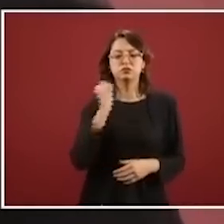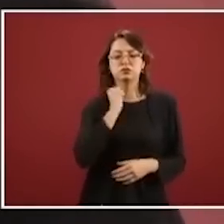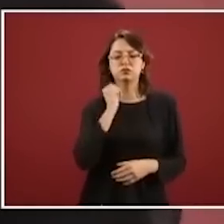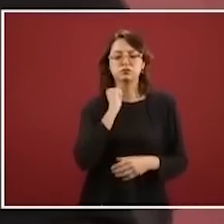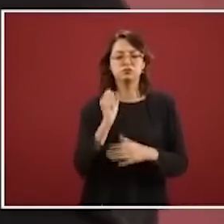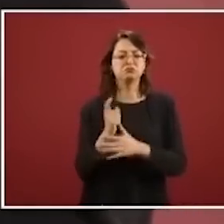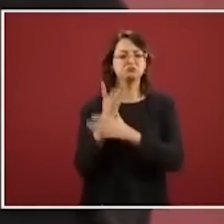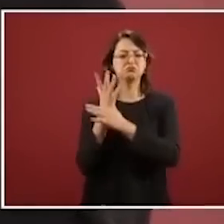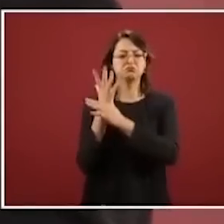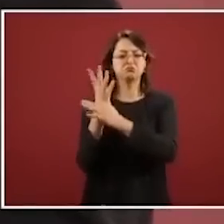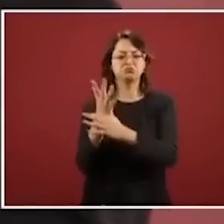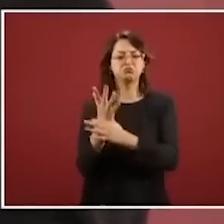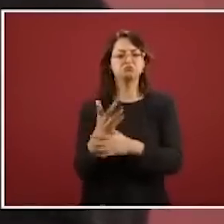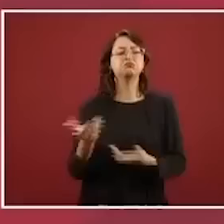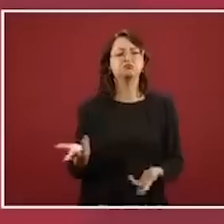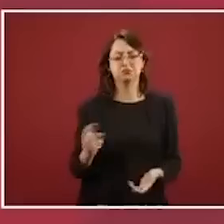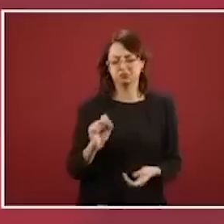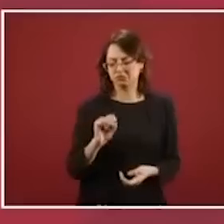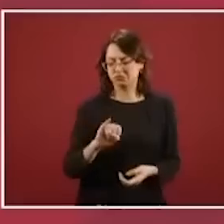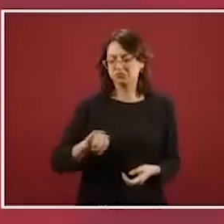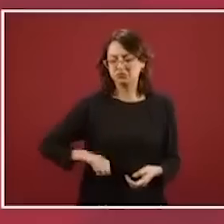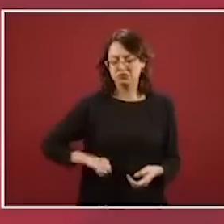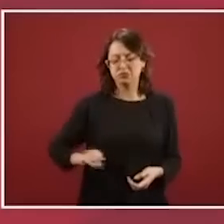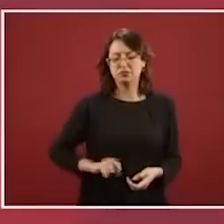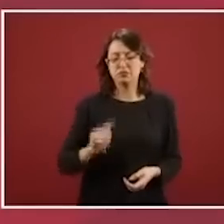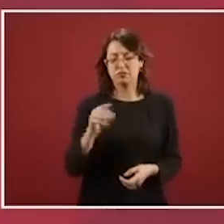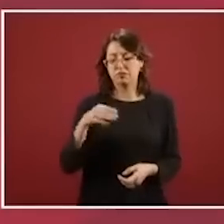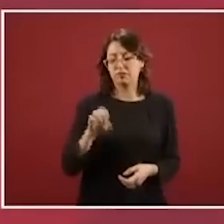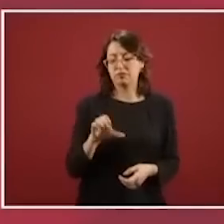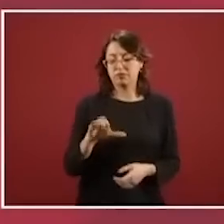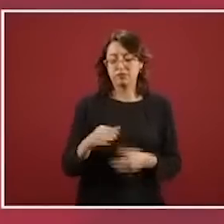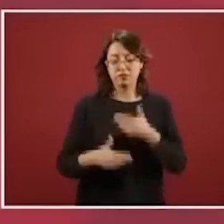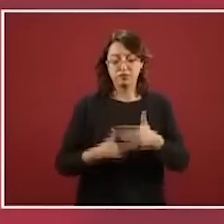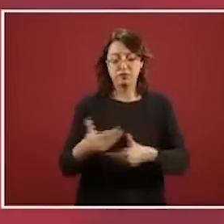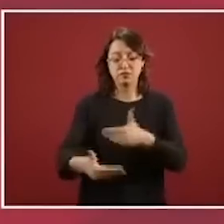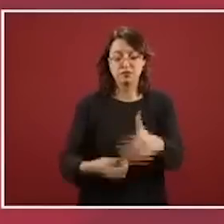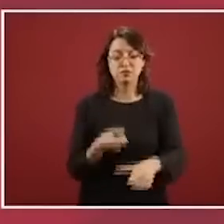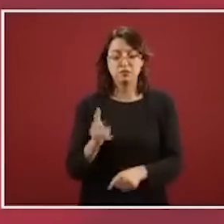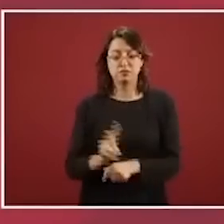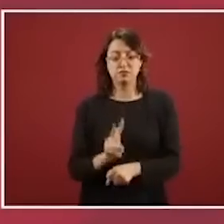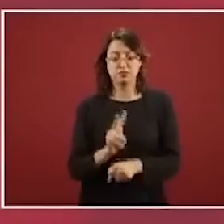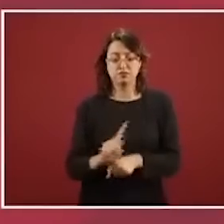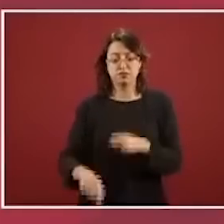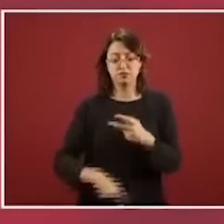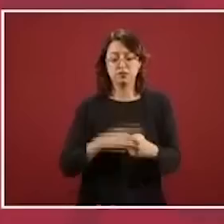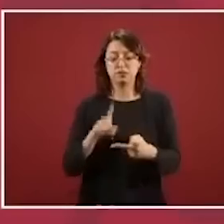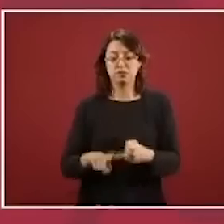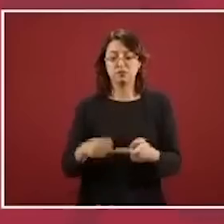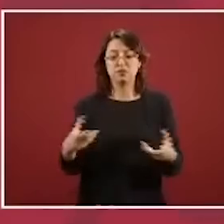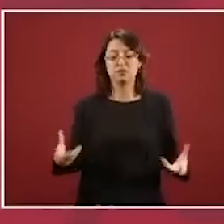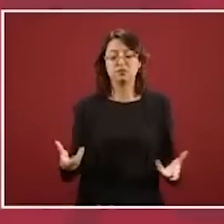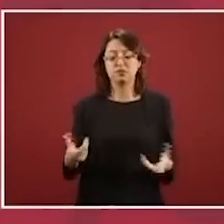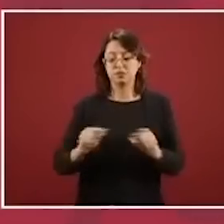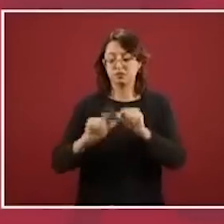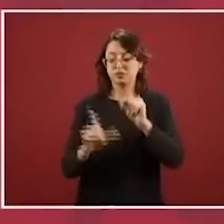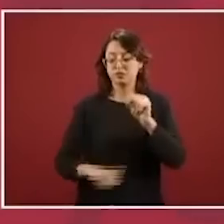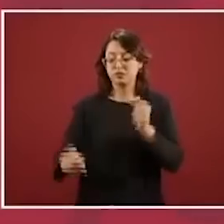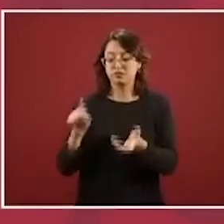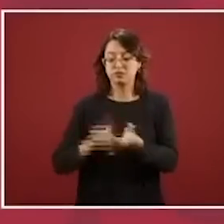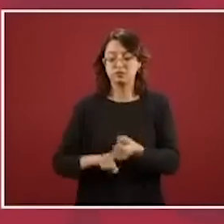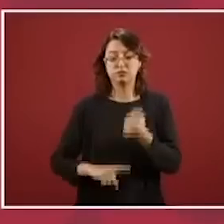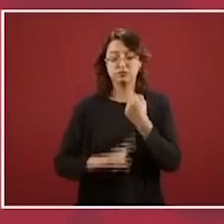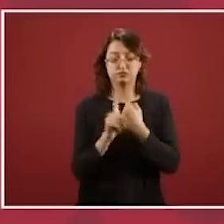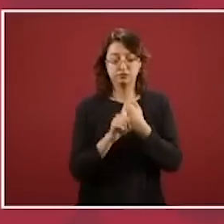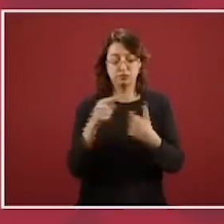mucho eso, lo que es el seguimiento de la implementación y lo que es la preparación y la organización del Estado mexicano para atender